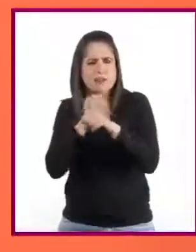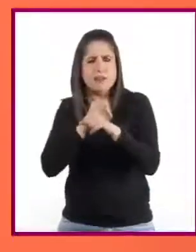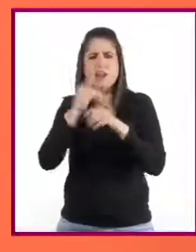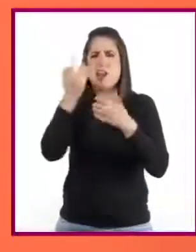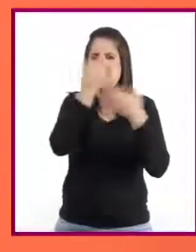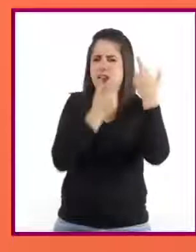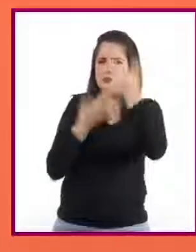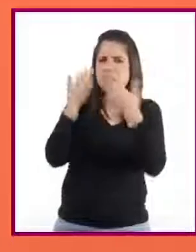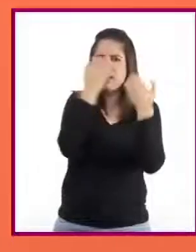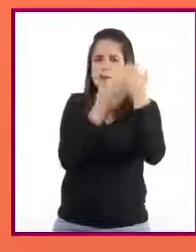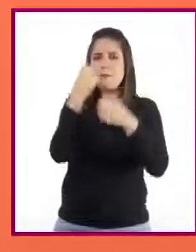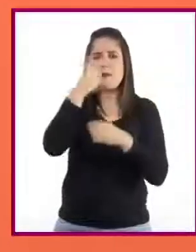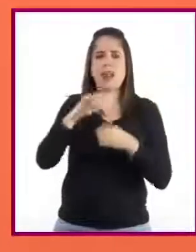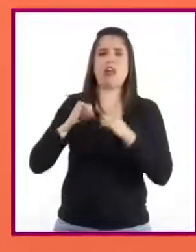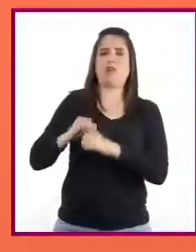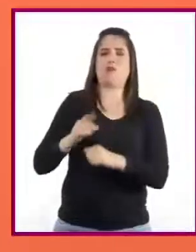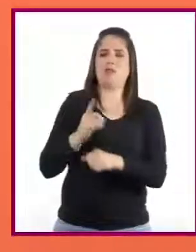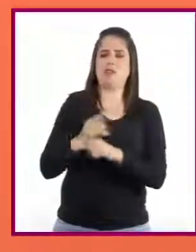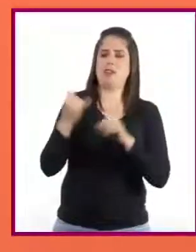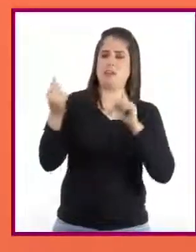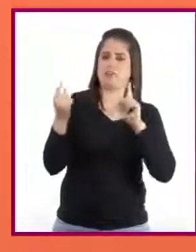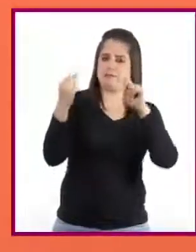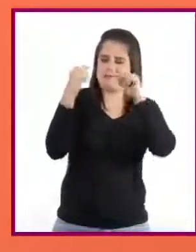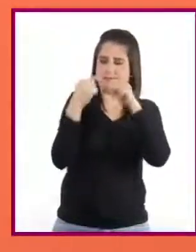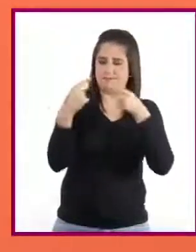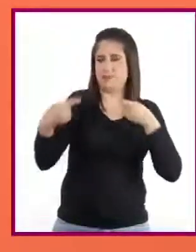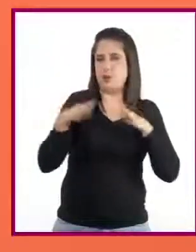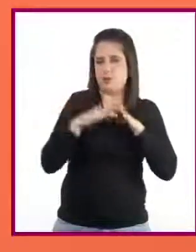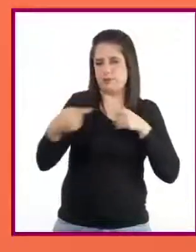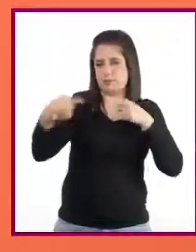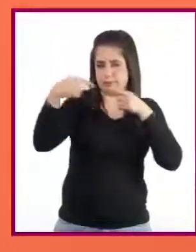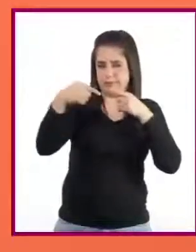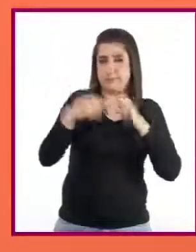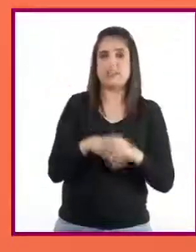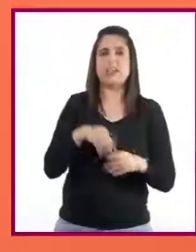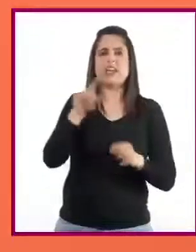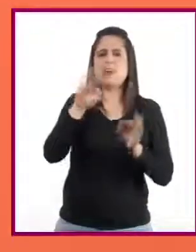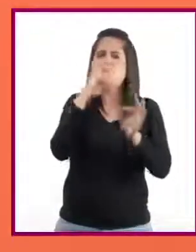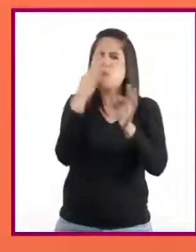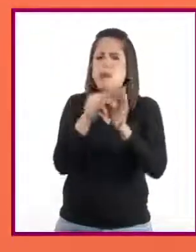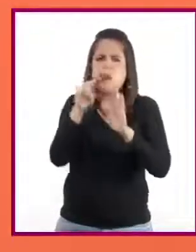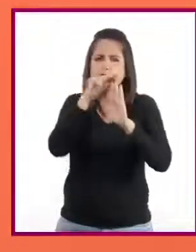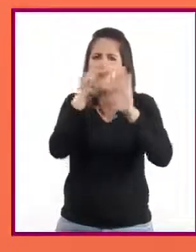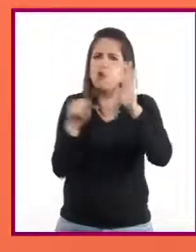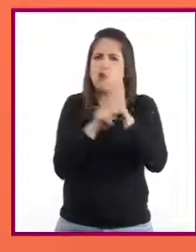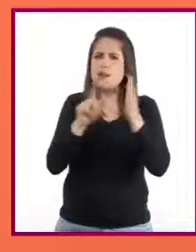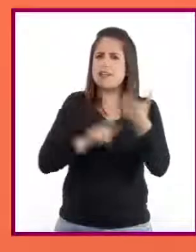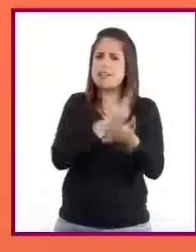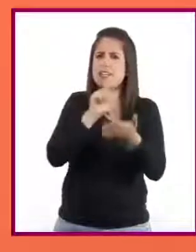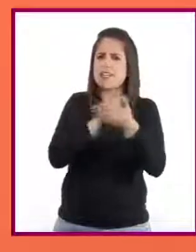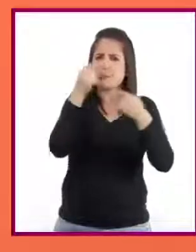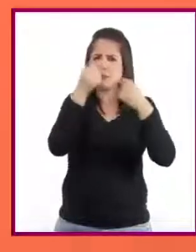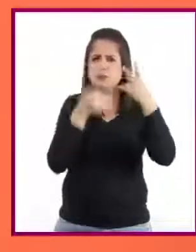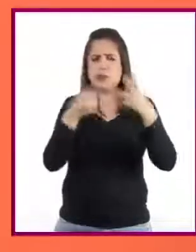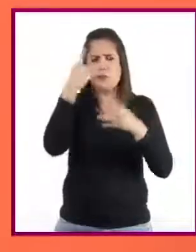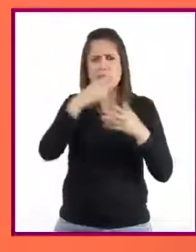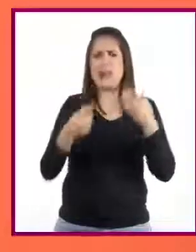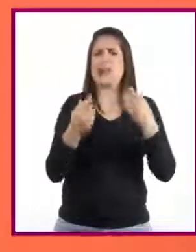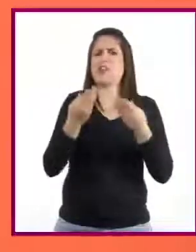las autoridades. ¿Por qué es necesario cumplir las normas en los espacios donde convivimos?